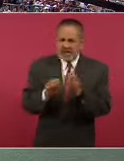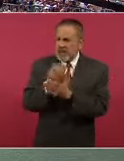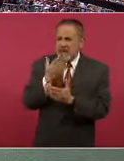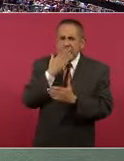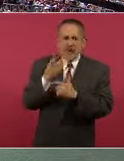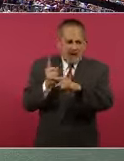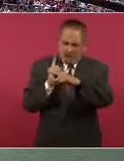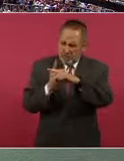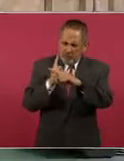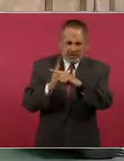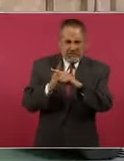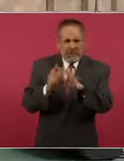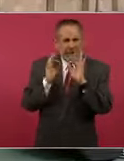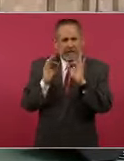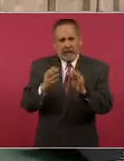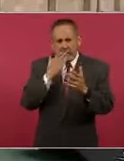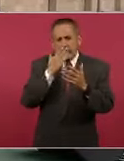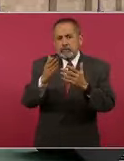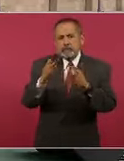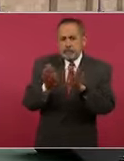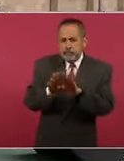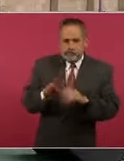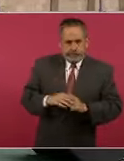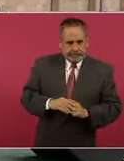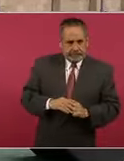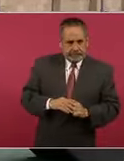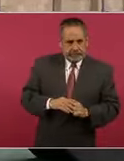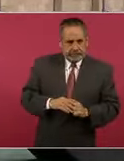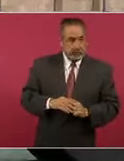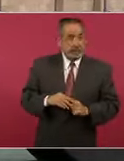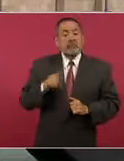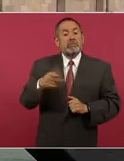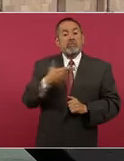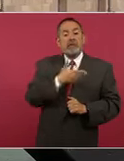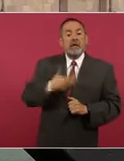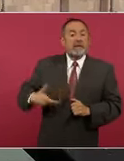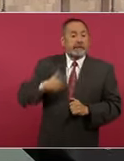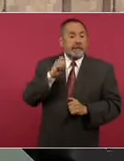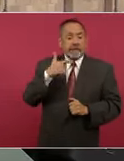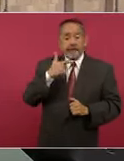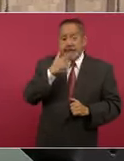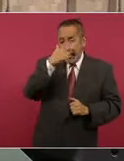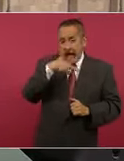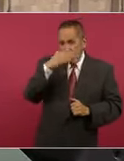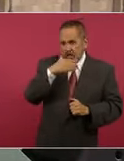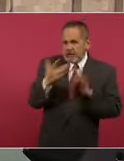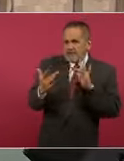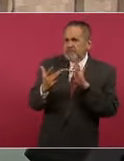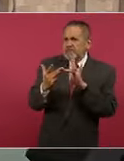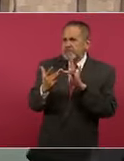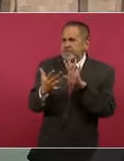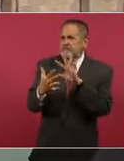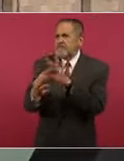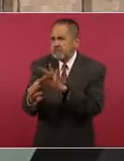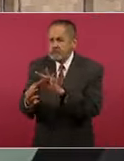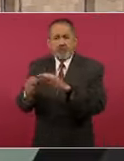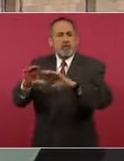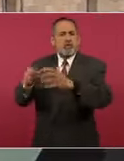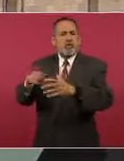favorable. El acercamiento y la solidaridad del presidente con los